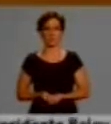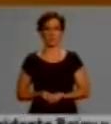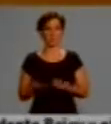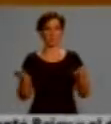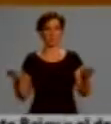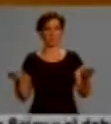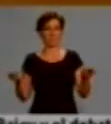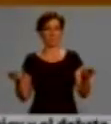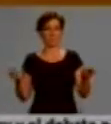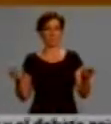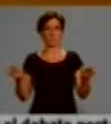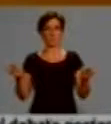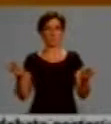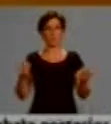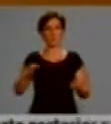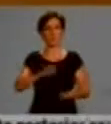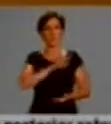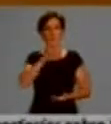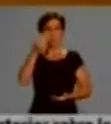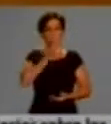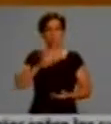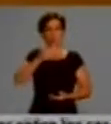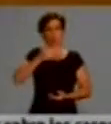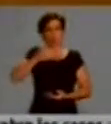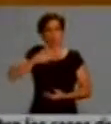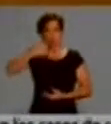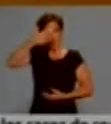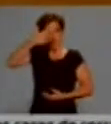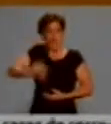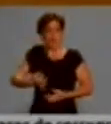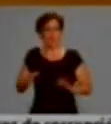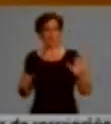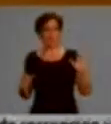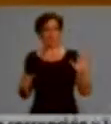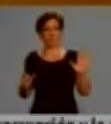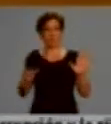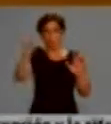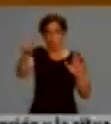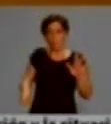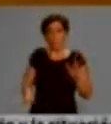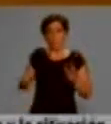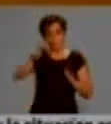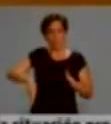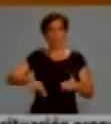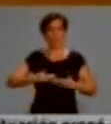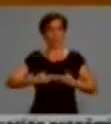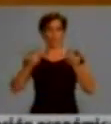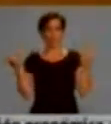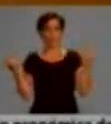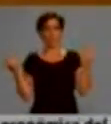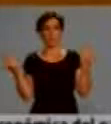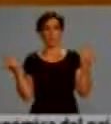Di crédito al señor Bárcenas. Era una persona de confianza.